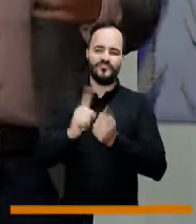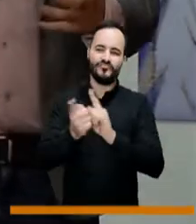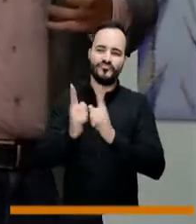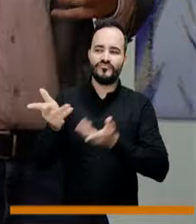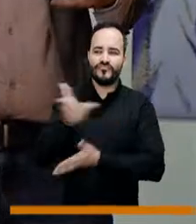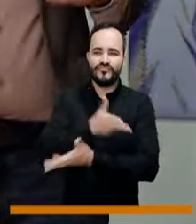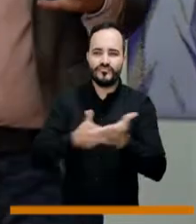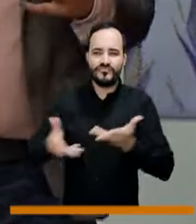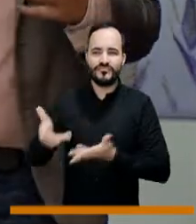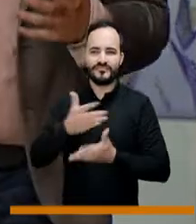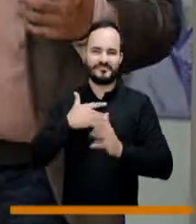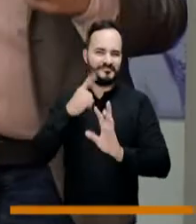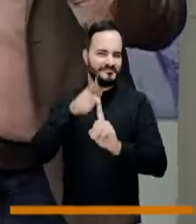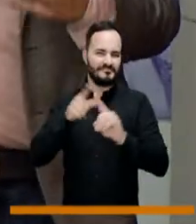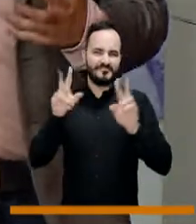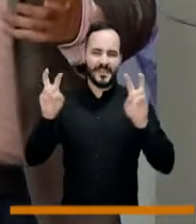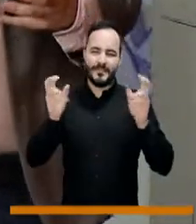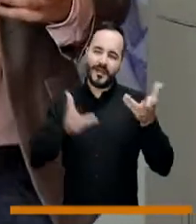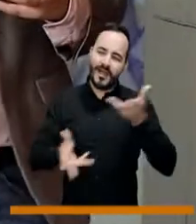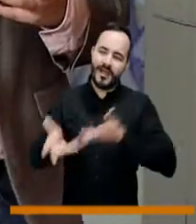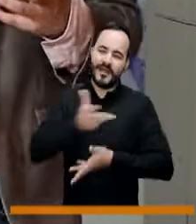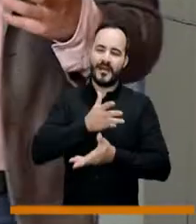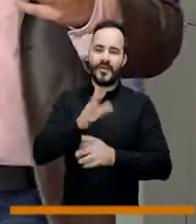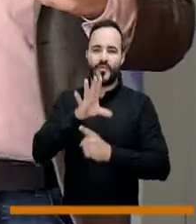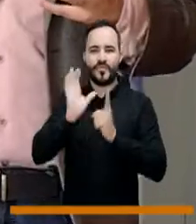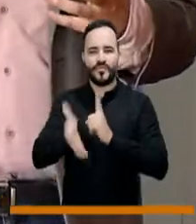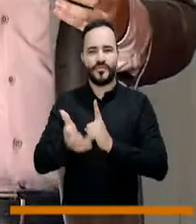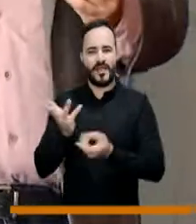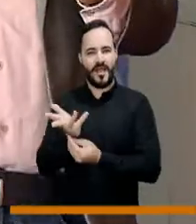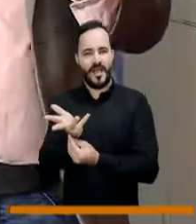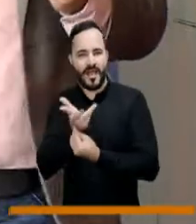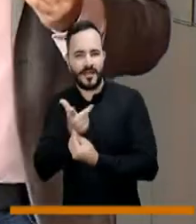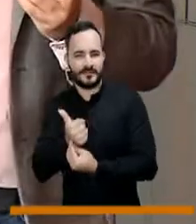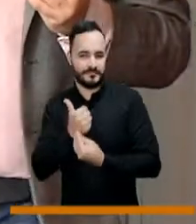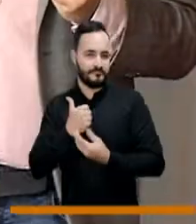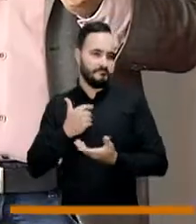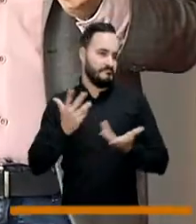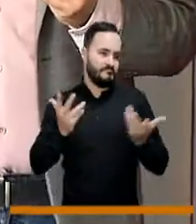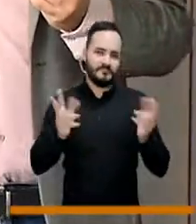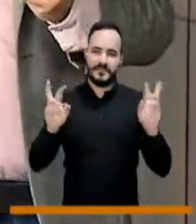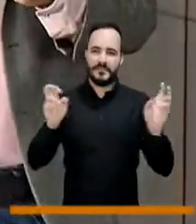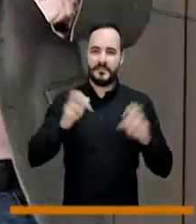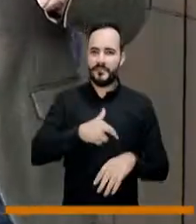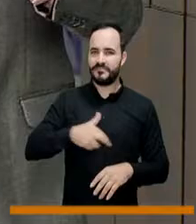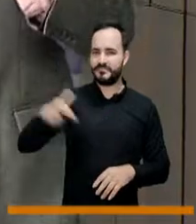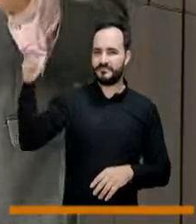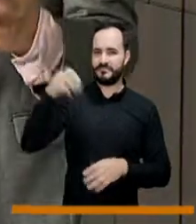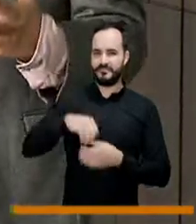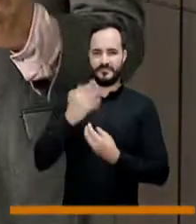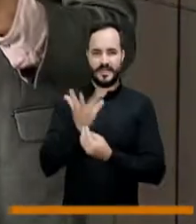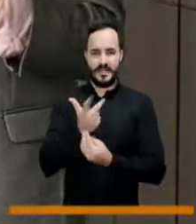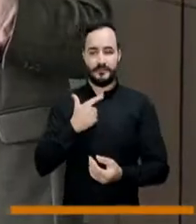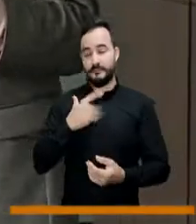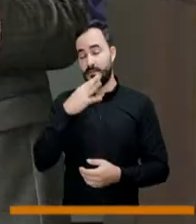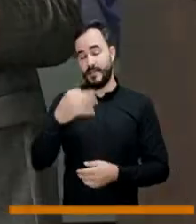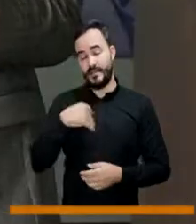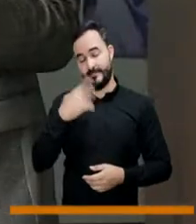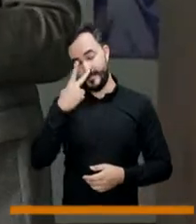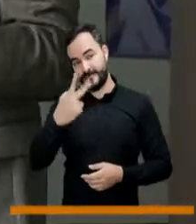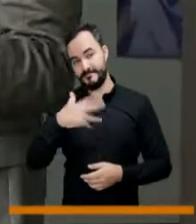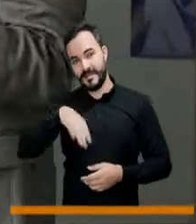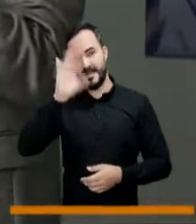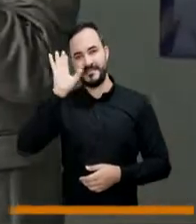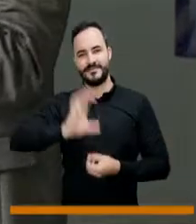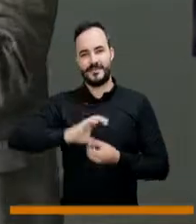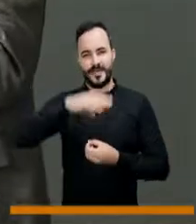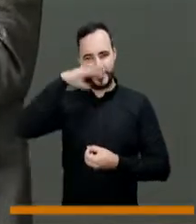a la cultura, en escenarios profesionales, porque yo creo que si algo ha tenido Medellín es que los colectivos culturales, los grupos artísticos